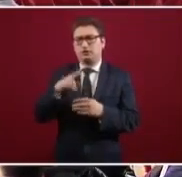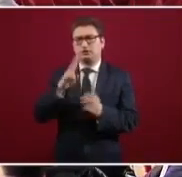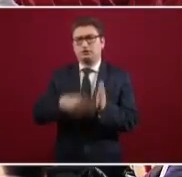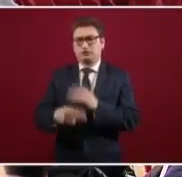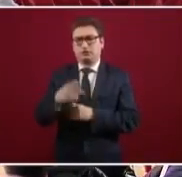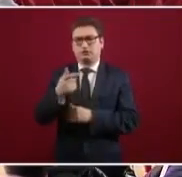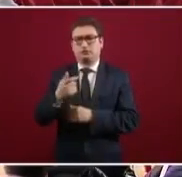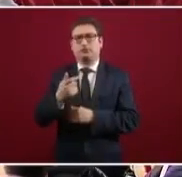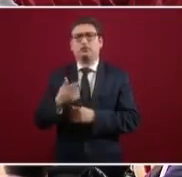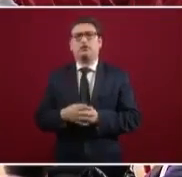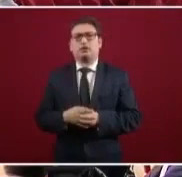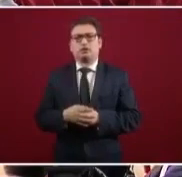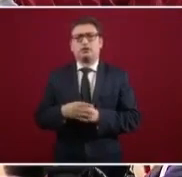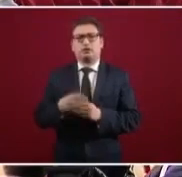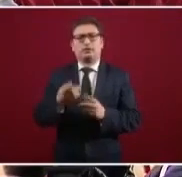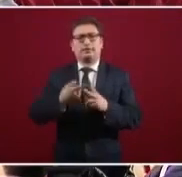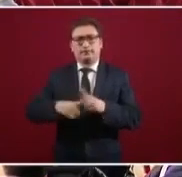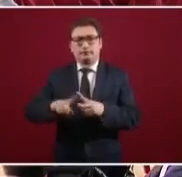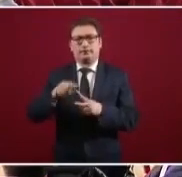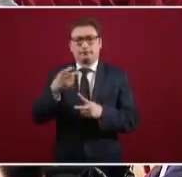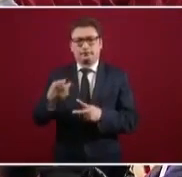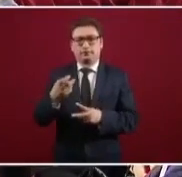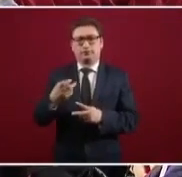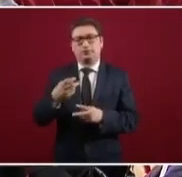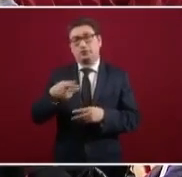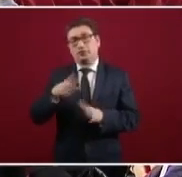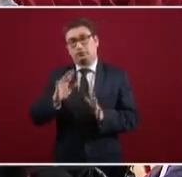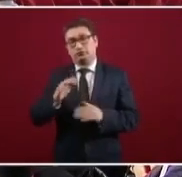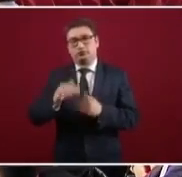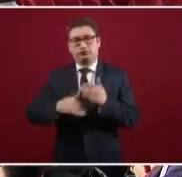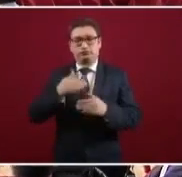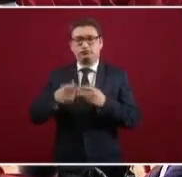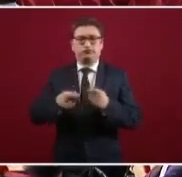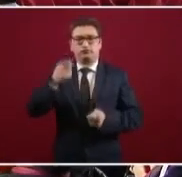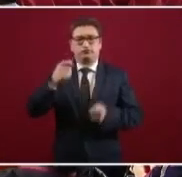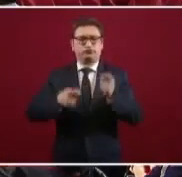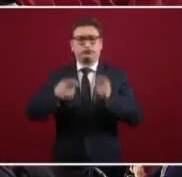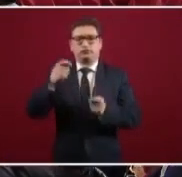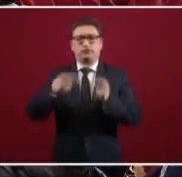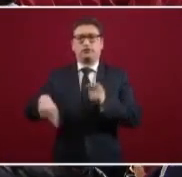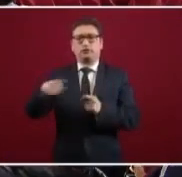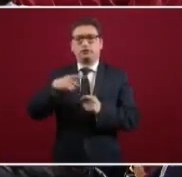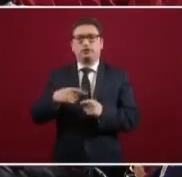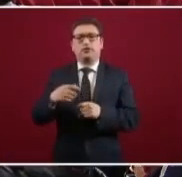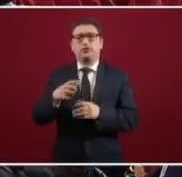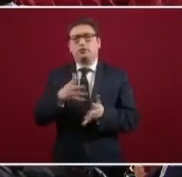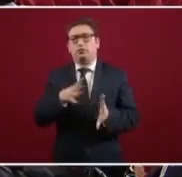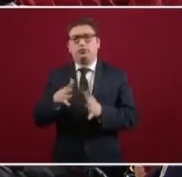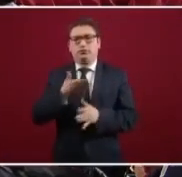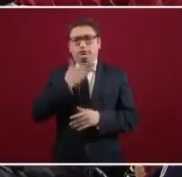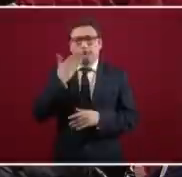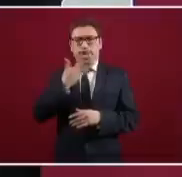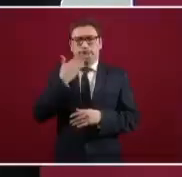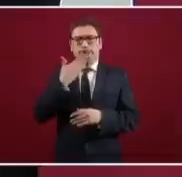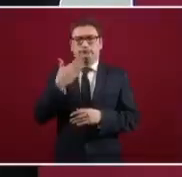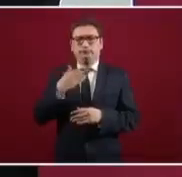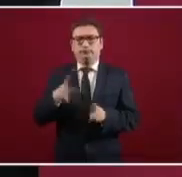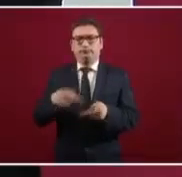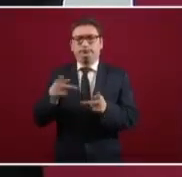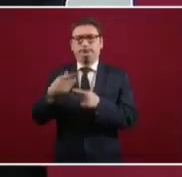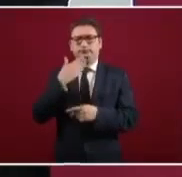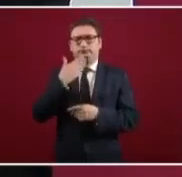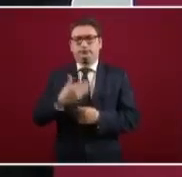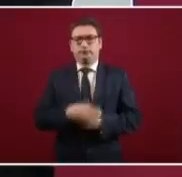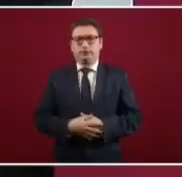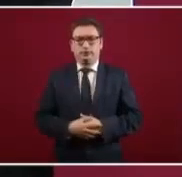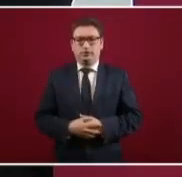pesos como precio inicial pero bueno va a ir subiendo estos bichitos usualmente se venden pues bastante bastante